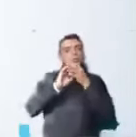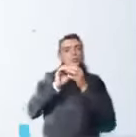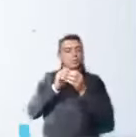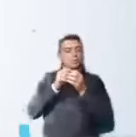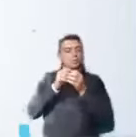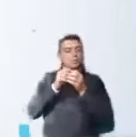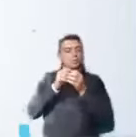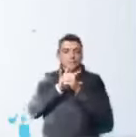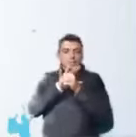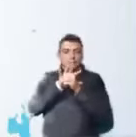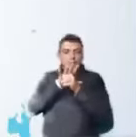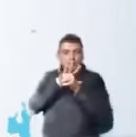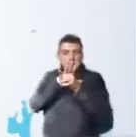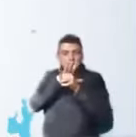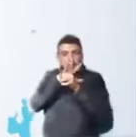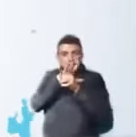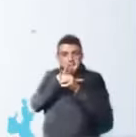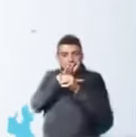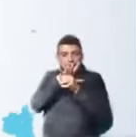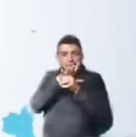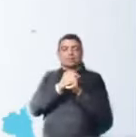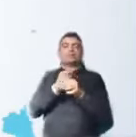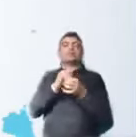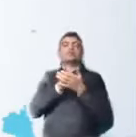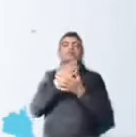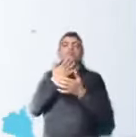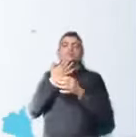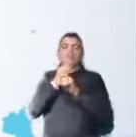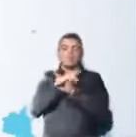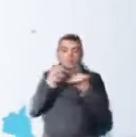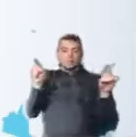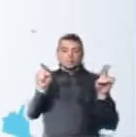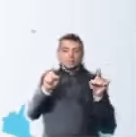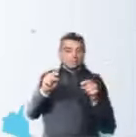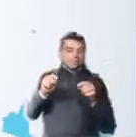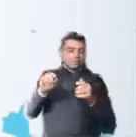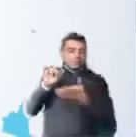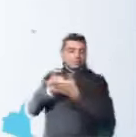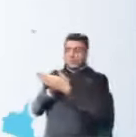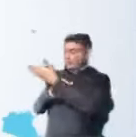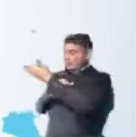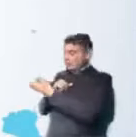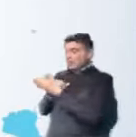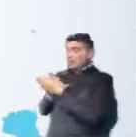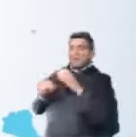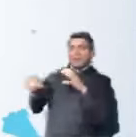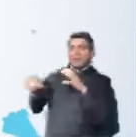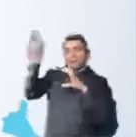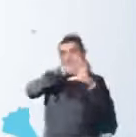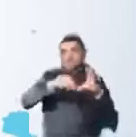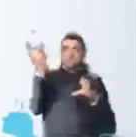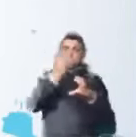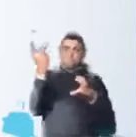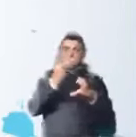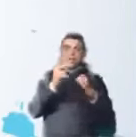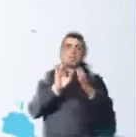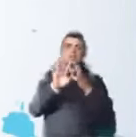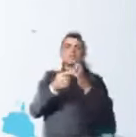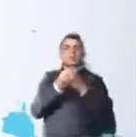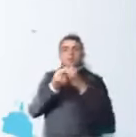que se encuentran de colores en la parte de la superficie de ese círculo verde que sería la célula. Entonces salen